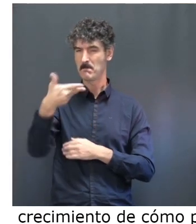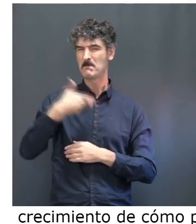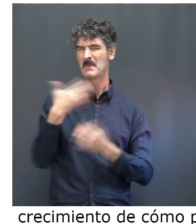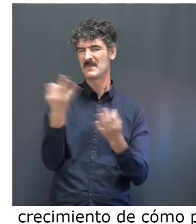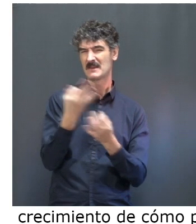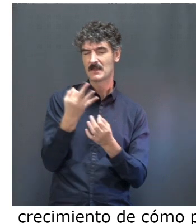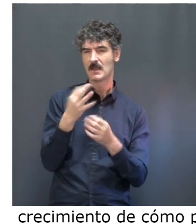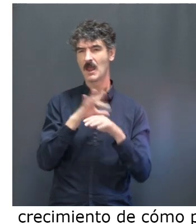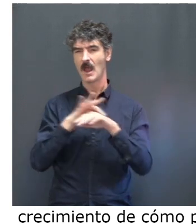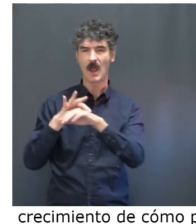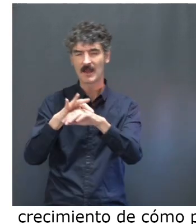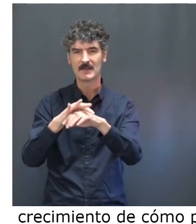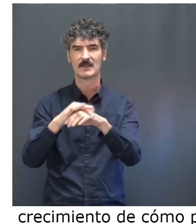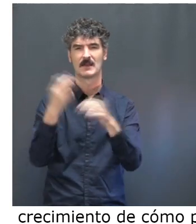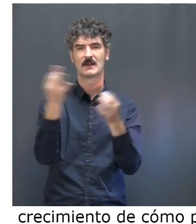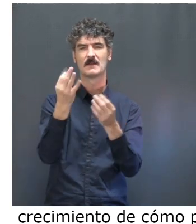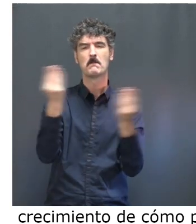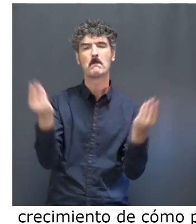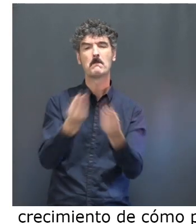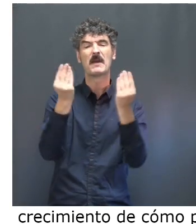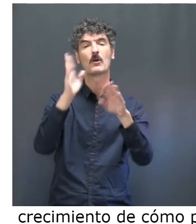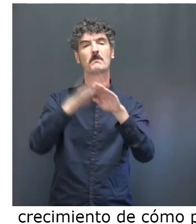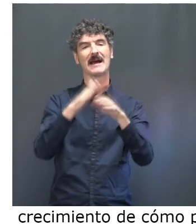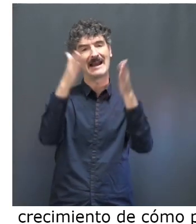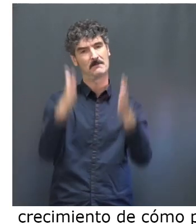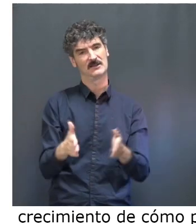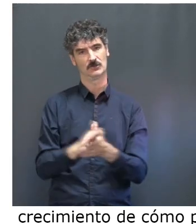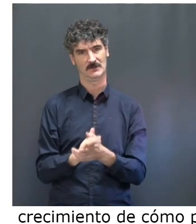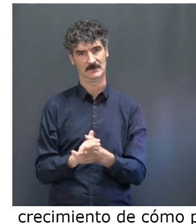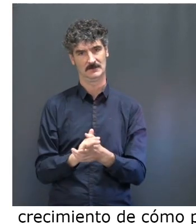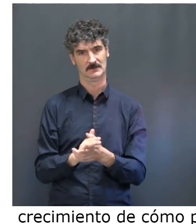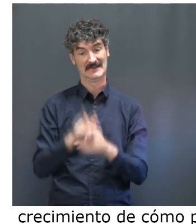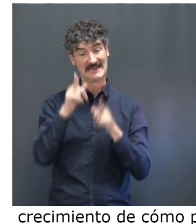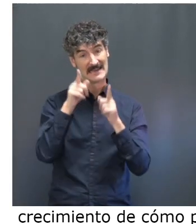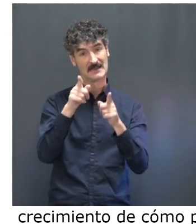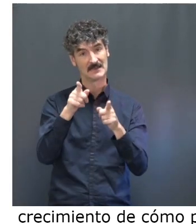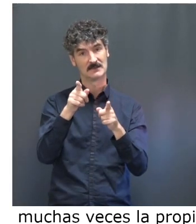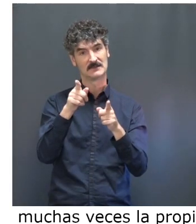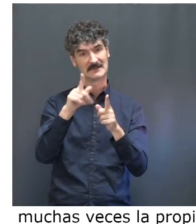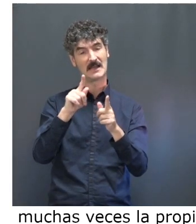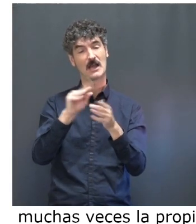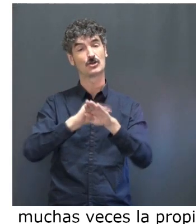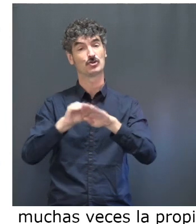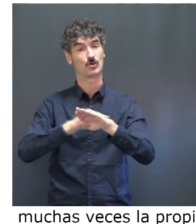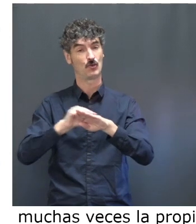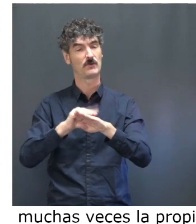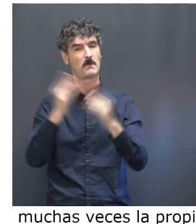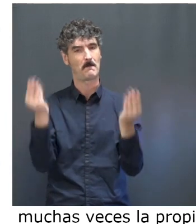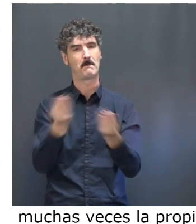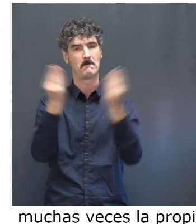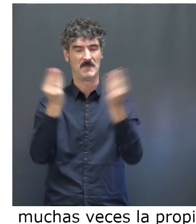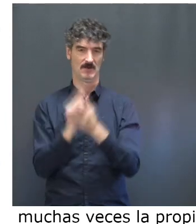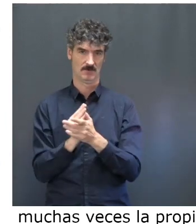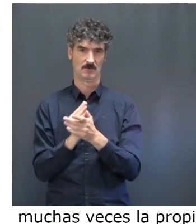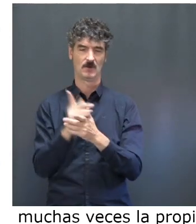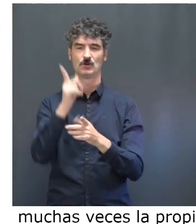ayudar o a guiar o a indicar qué es lo que mejor le viene, qué es lo que necesita, ¿no? Y va a ser parte de la solución. Muchas veces, ¿no?, pensando